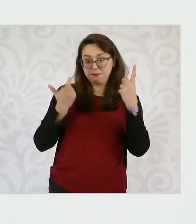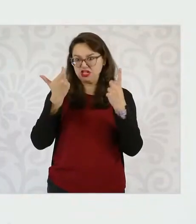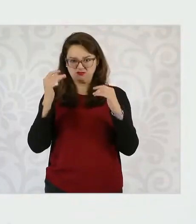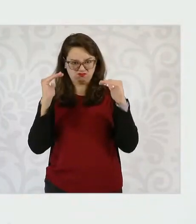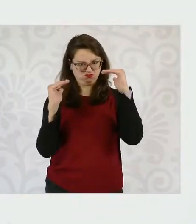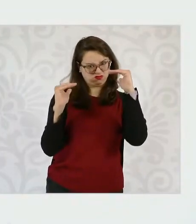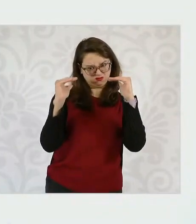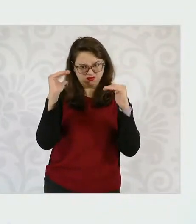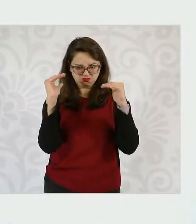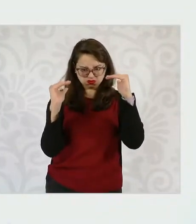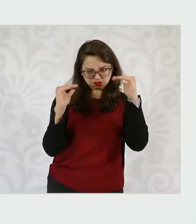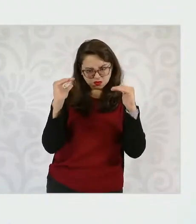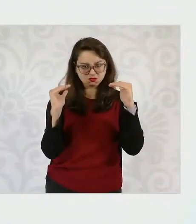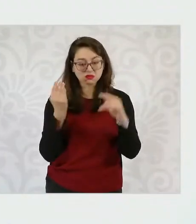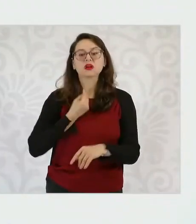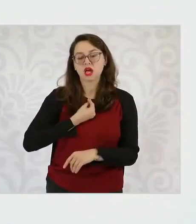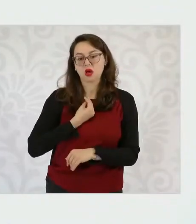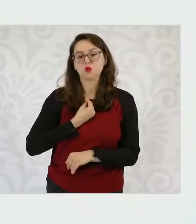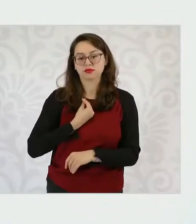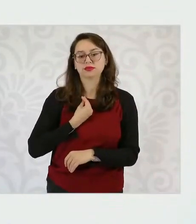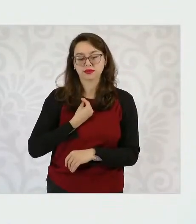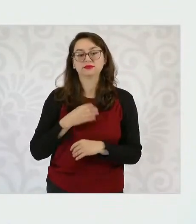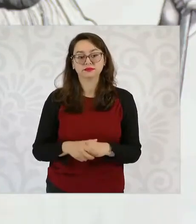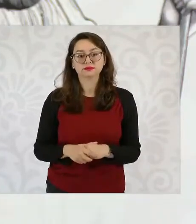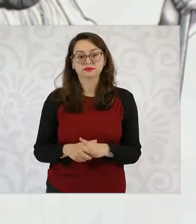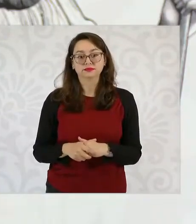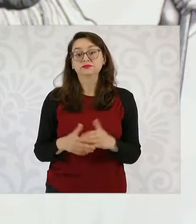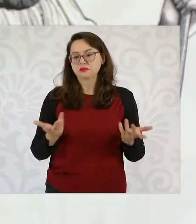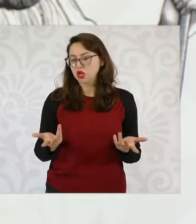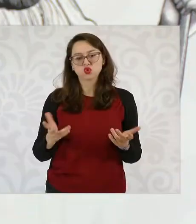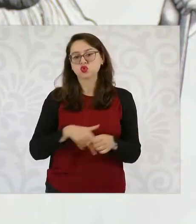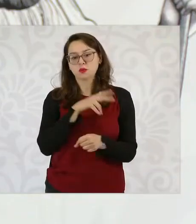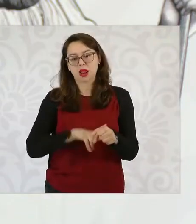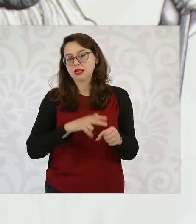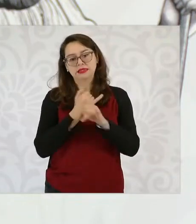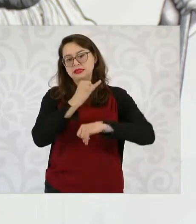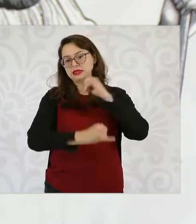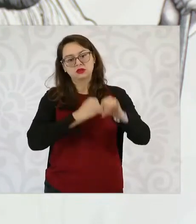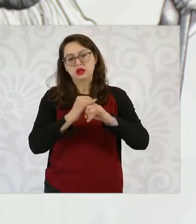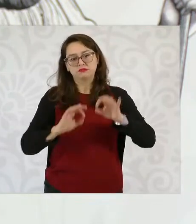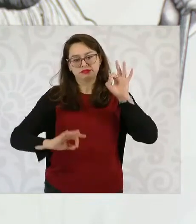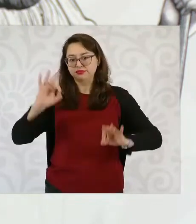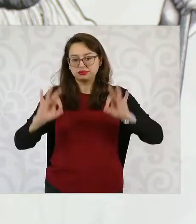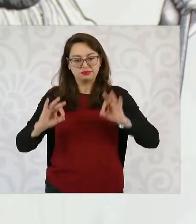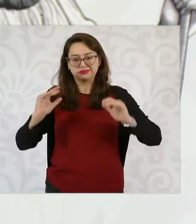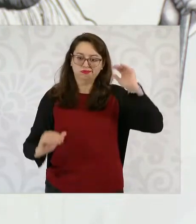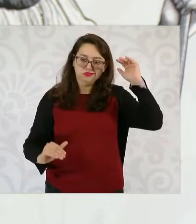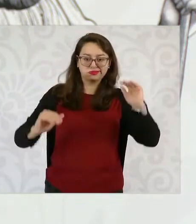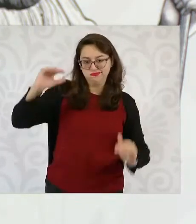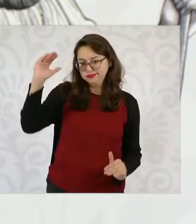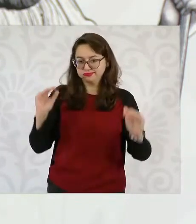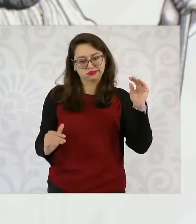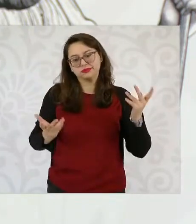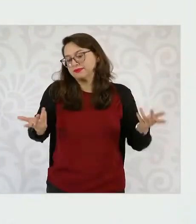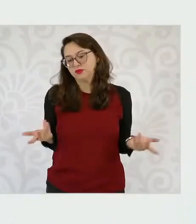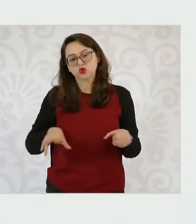este indicador de la moneda, ¿no? Aun cuando tiene pues sus variaciones, que también es bueno, que el Banco de México